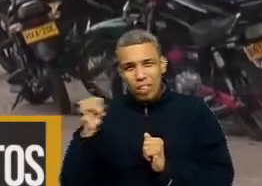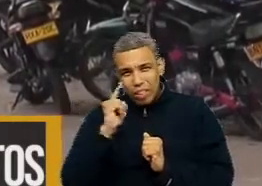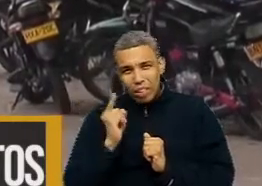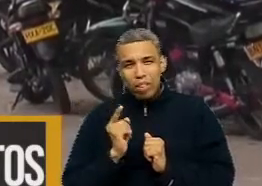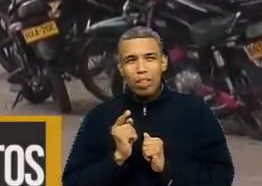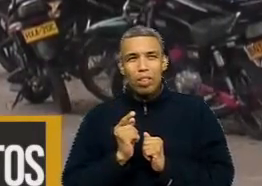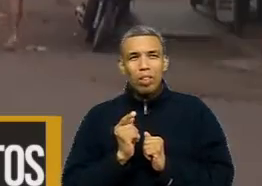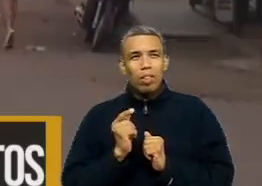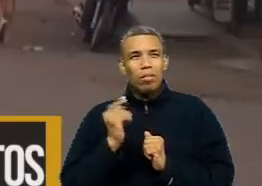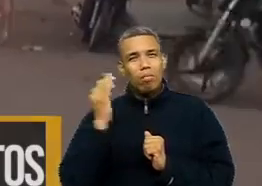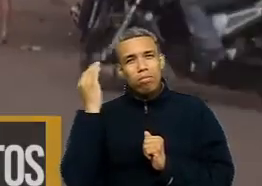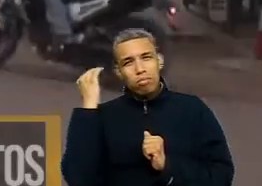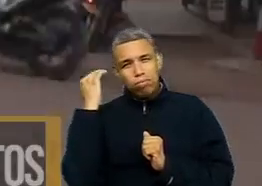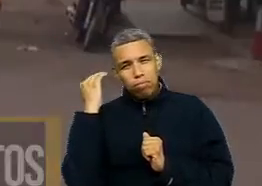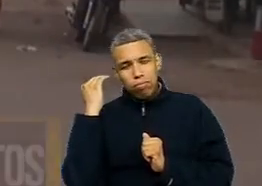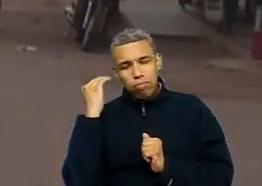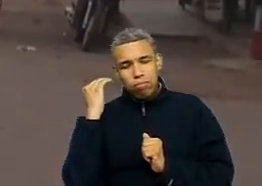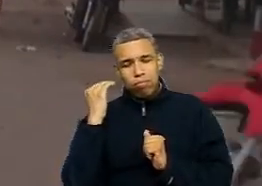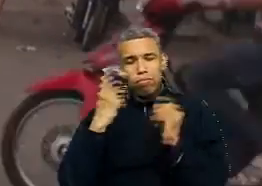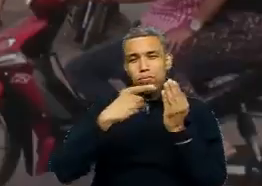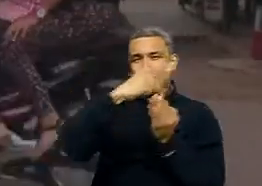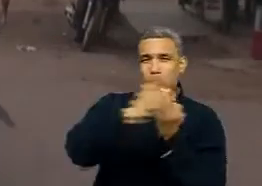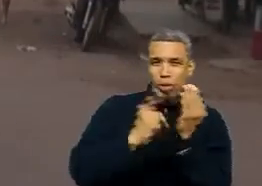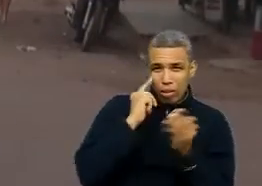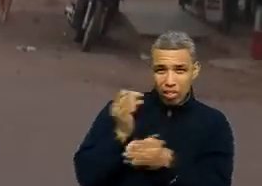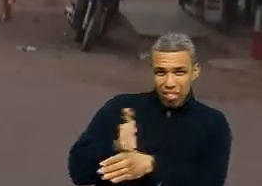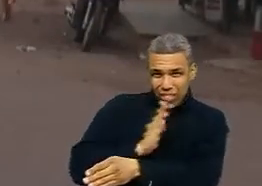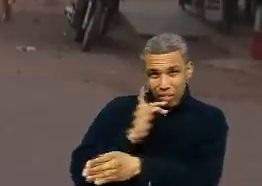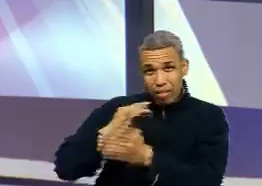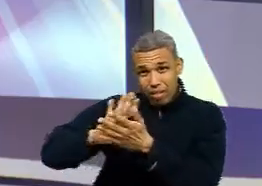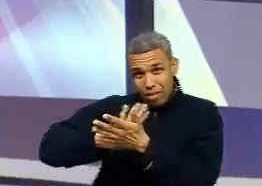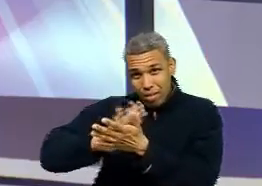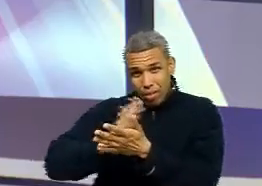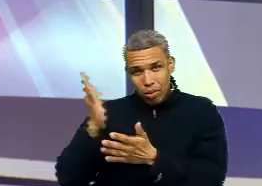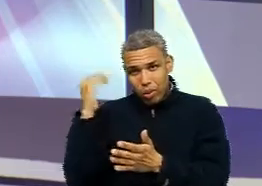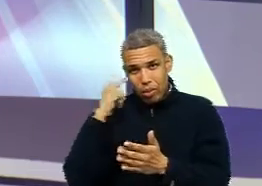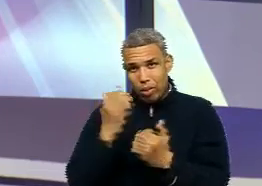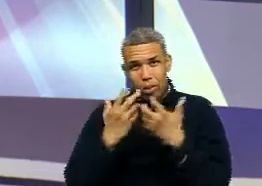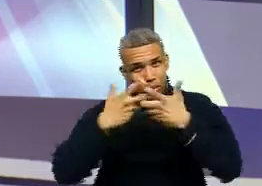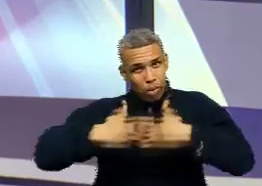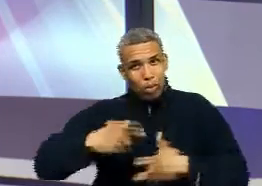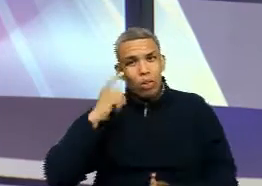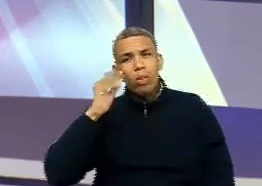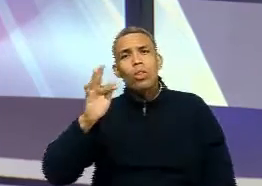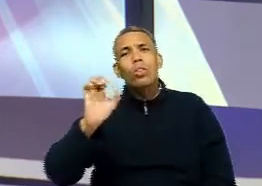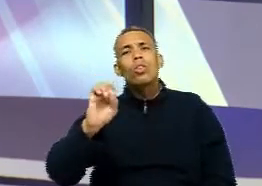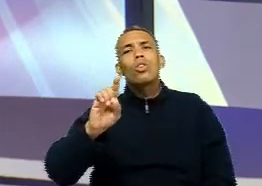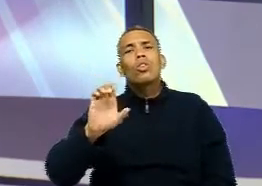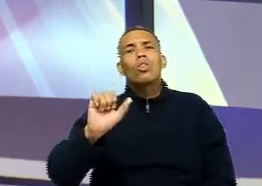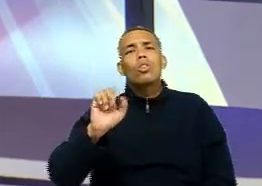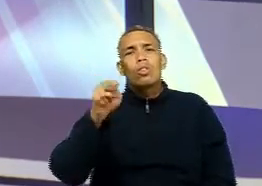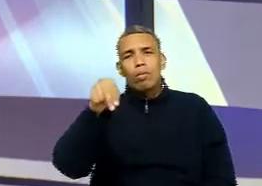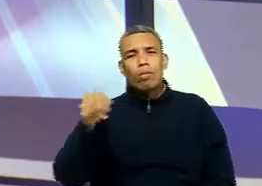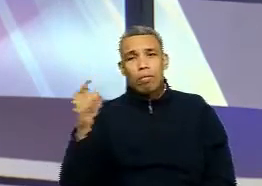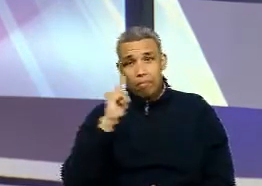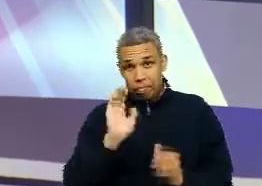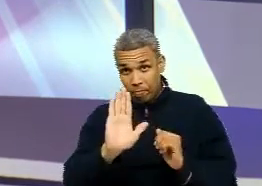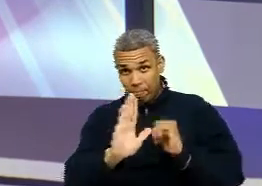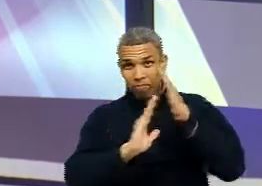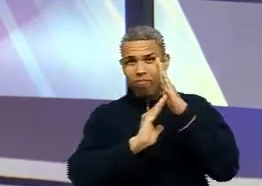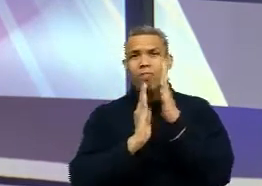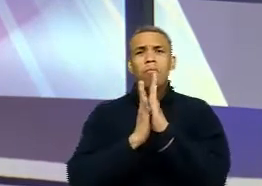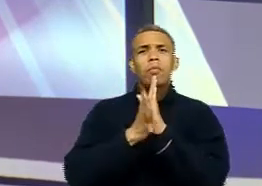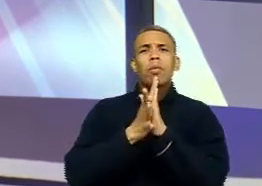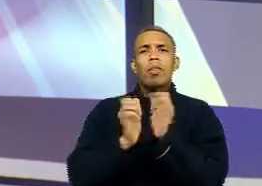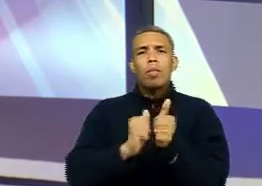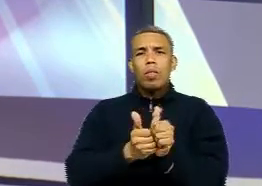hechos sucedidos con la socialización de los trabajos de la firma Tuscany. Es tiempo de hacer una pausa y ya viene toda la información deportiva en